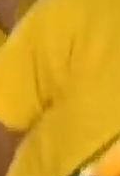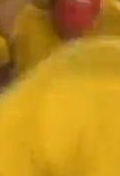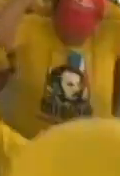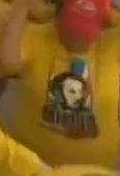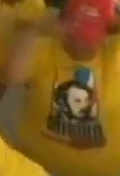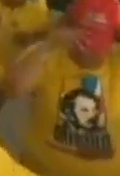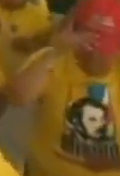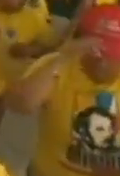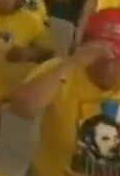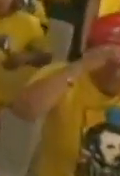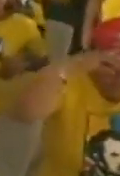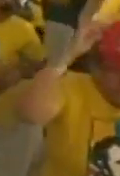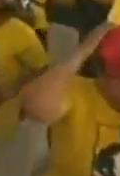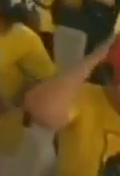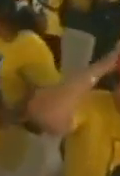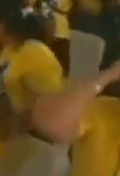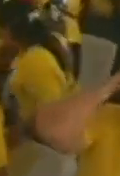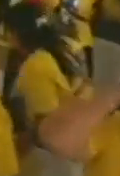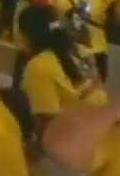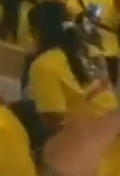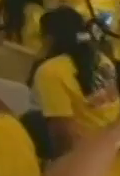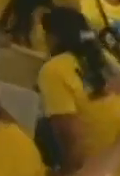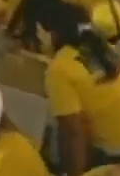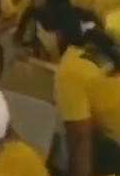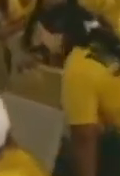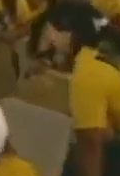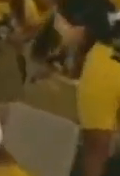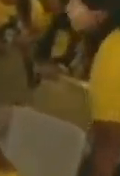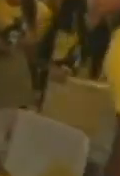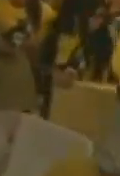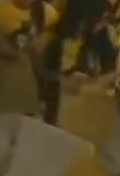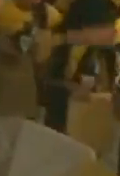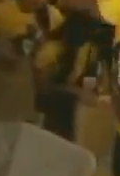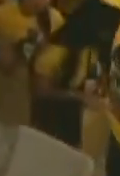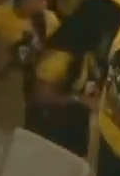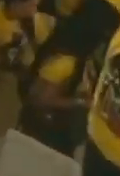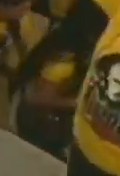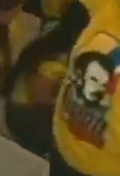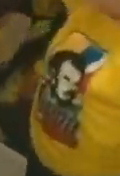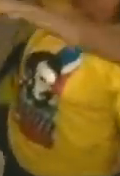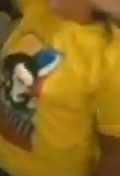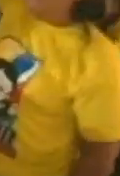¡Quiero ver a todo el mundo con la mano para arriba! ¡Y cantando!